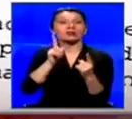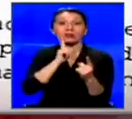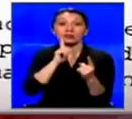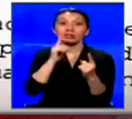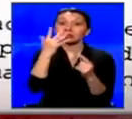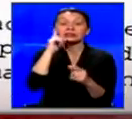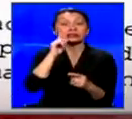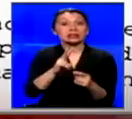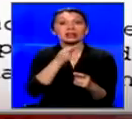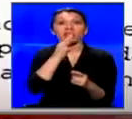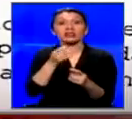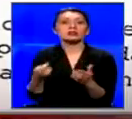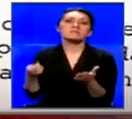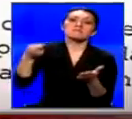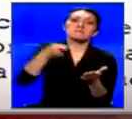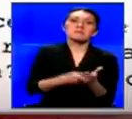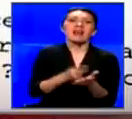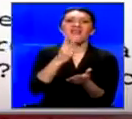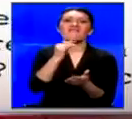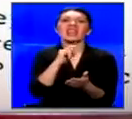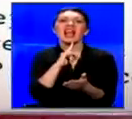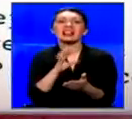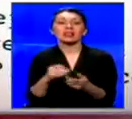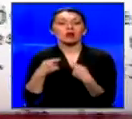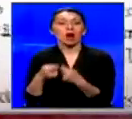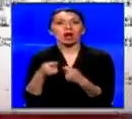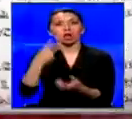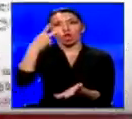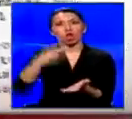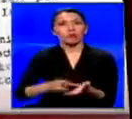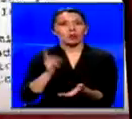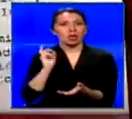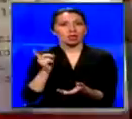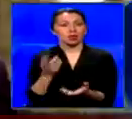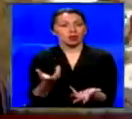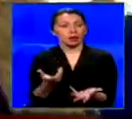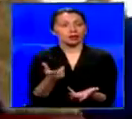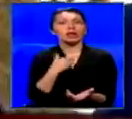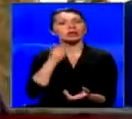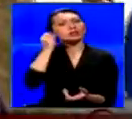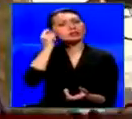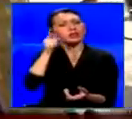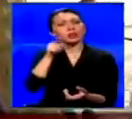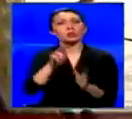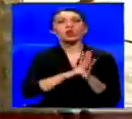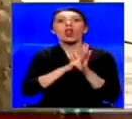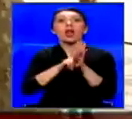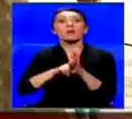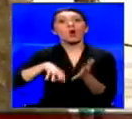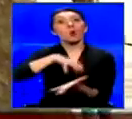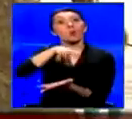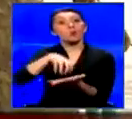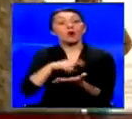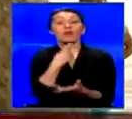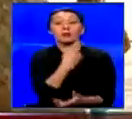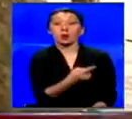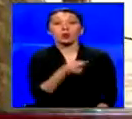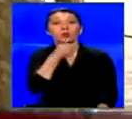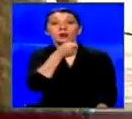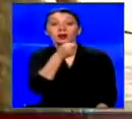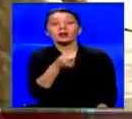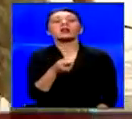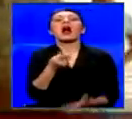sin contar los viáticos que ascienden a los 2.000 dólares. Quiero saber, porque usted es representante del pueblo, entonces quiero saber para